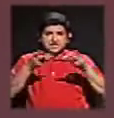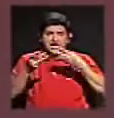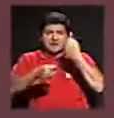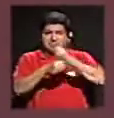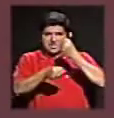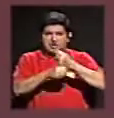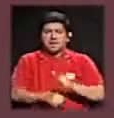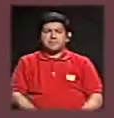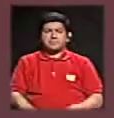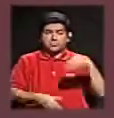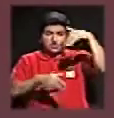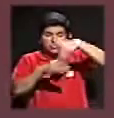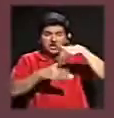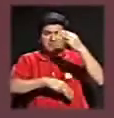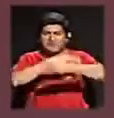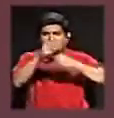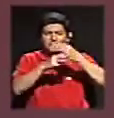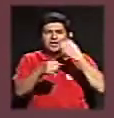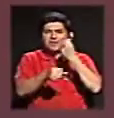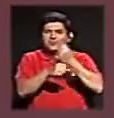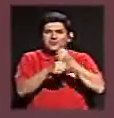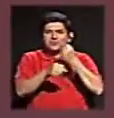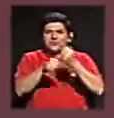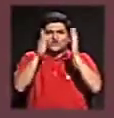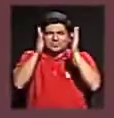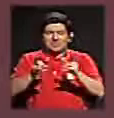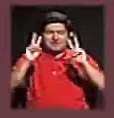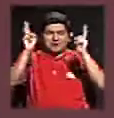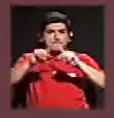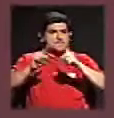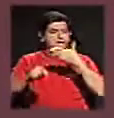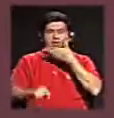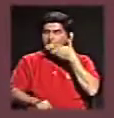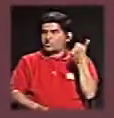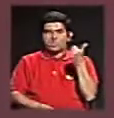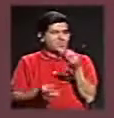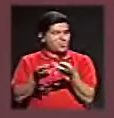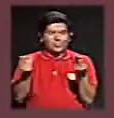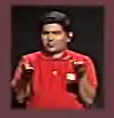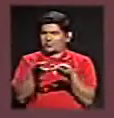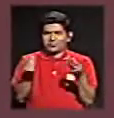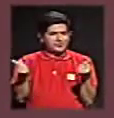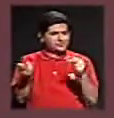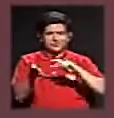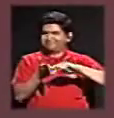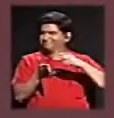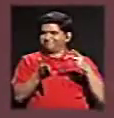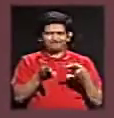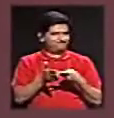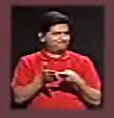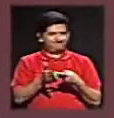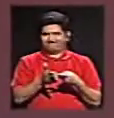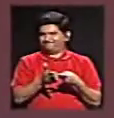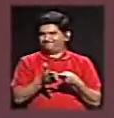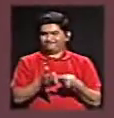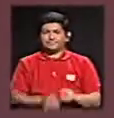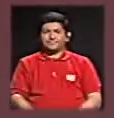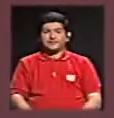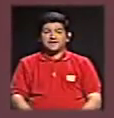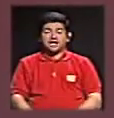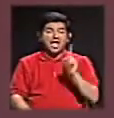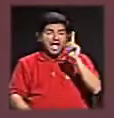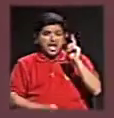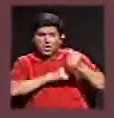al mundo del trabajo, pero no gracias a mejoras en la productividad. Bueno, el asunto es que a